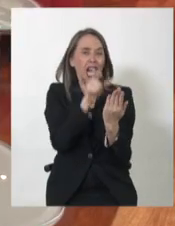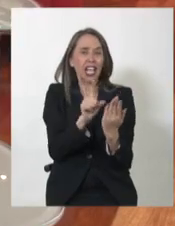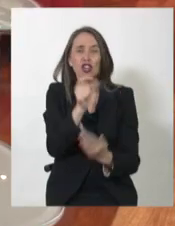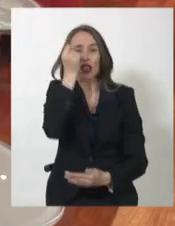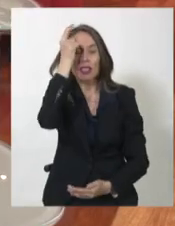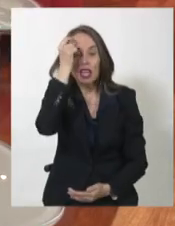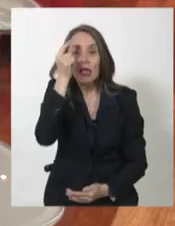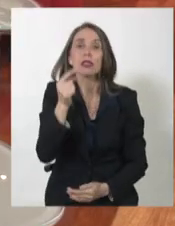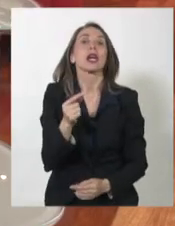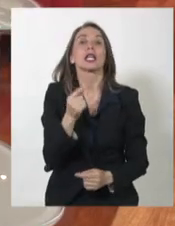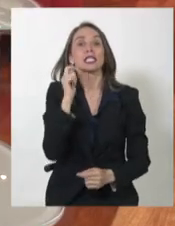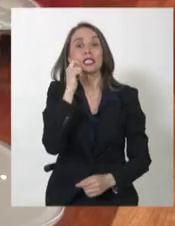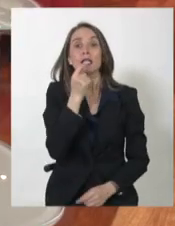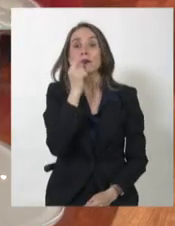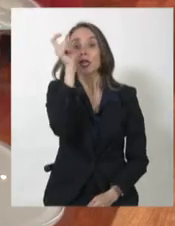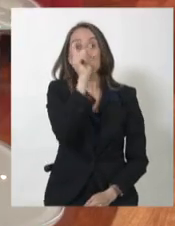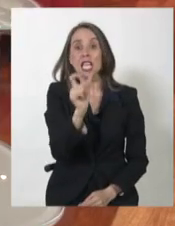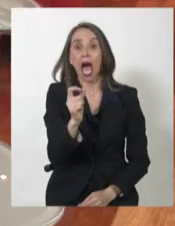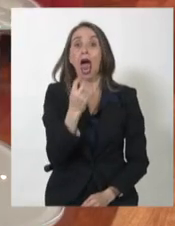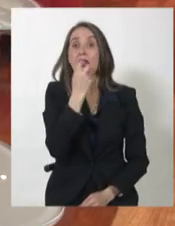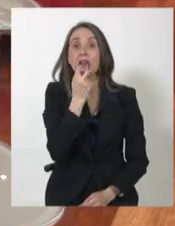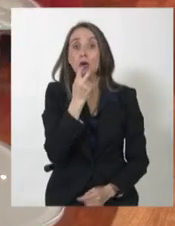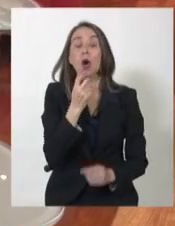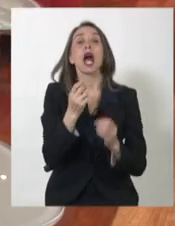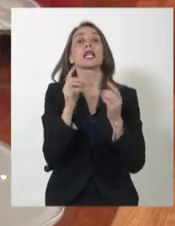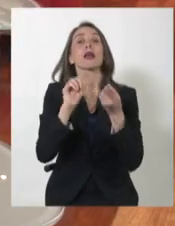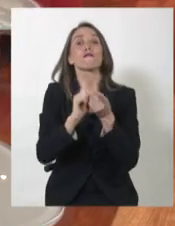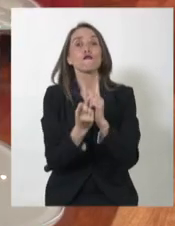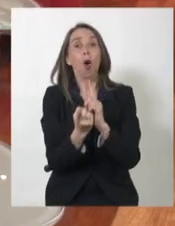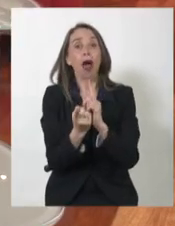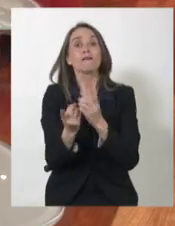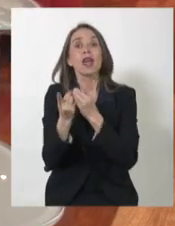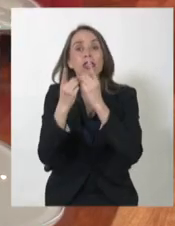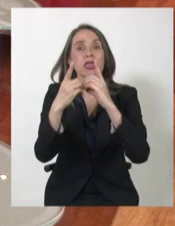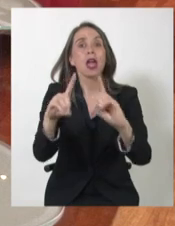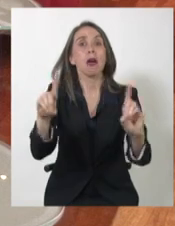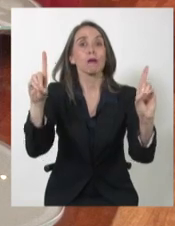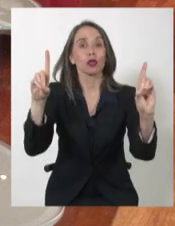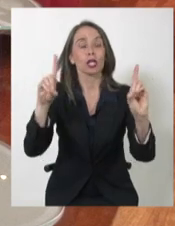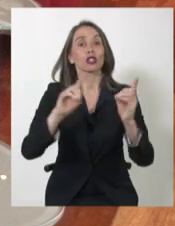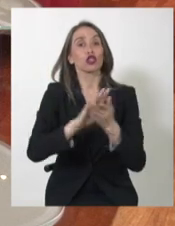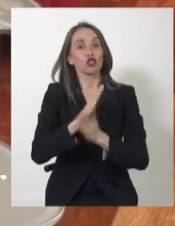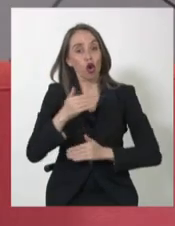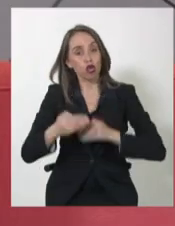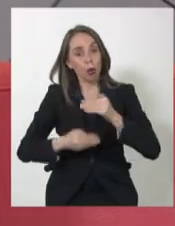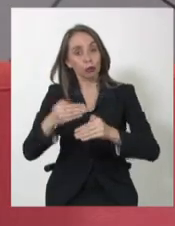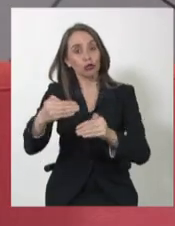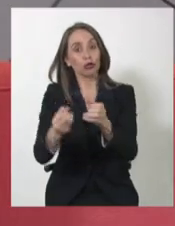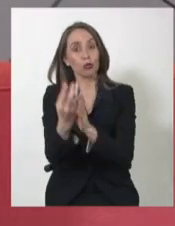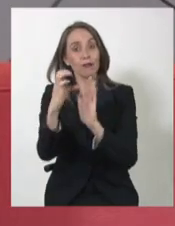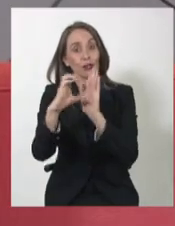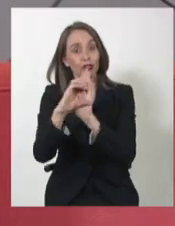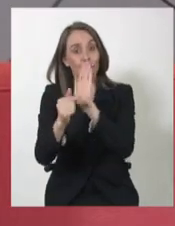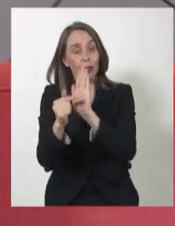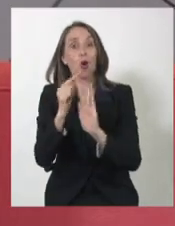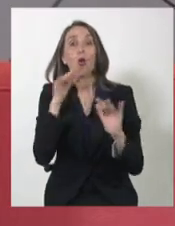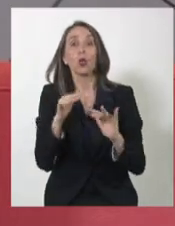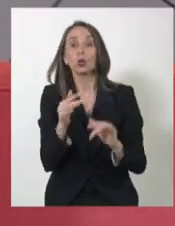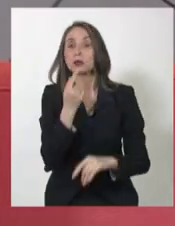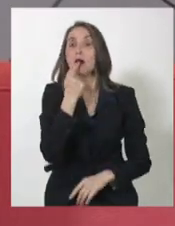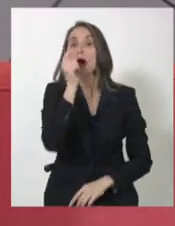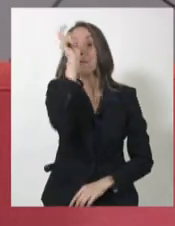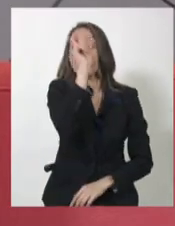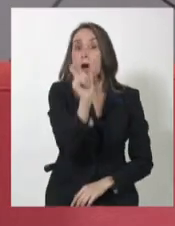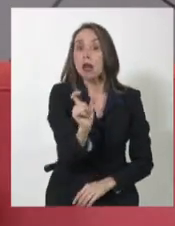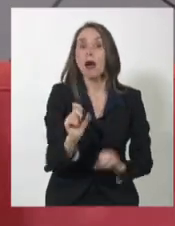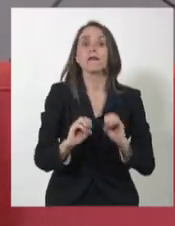algo que es democratizador también. Me parece a mí que en todo el proceso debe primar el uso de un